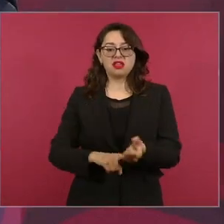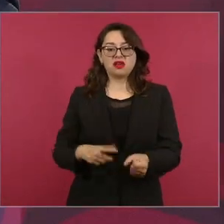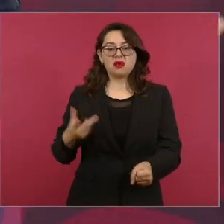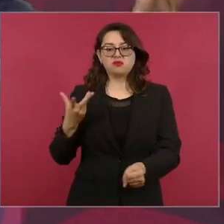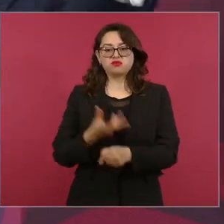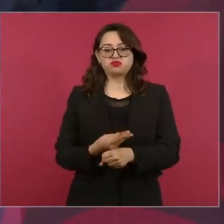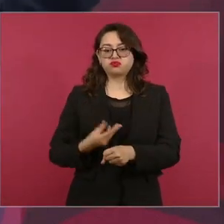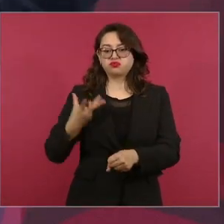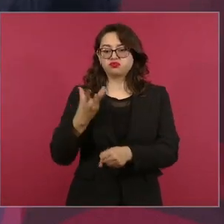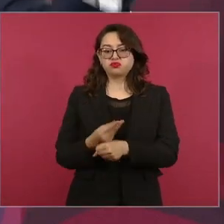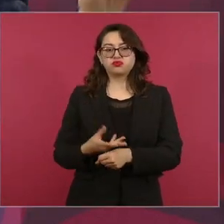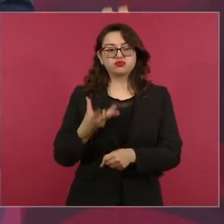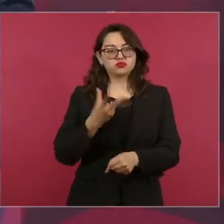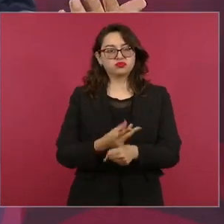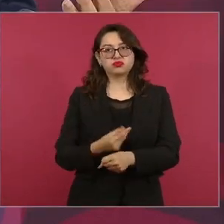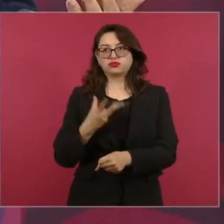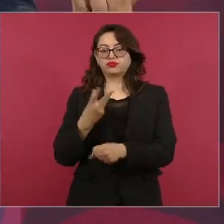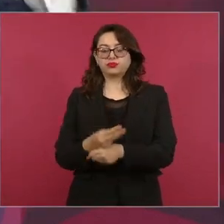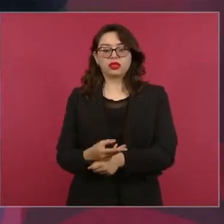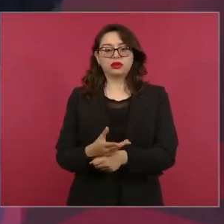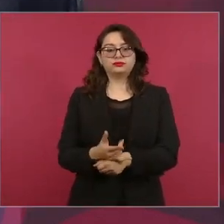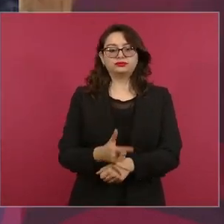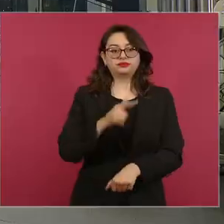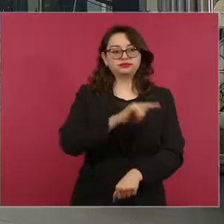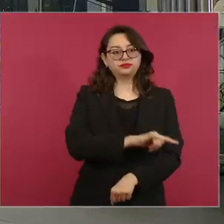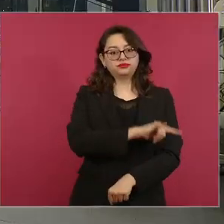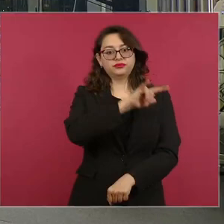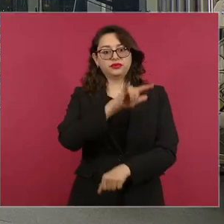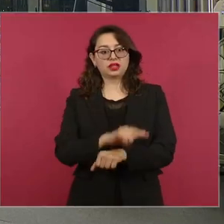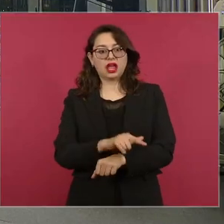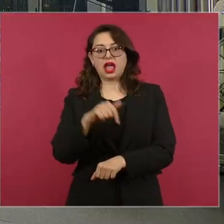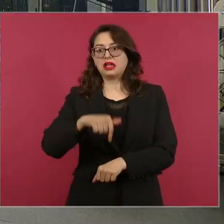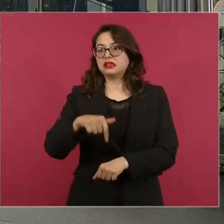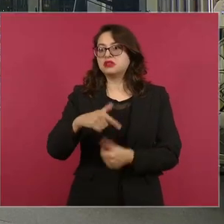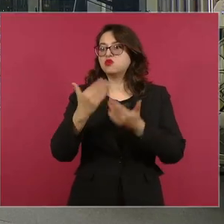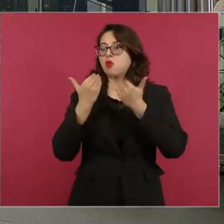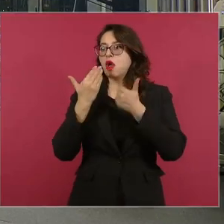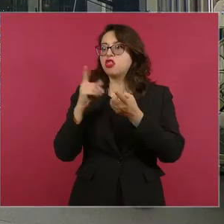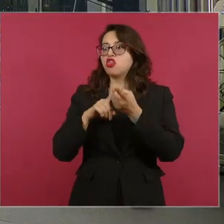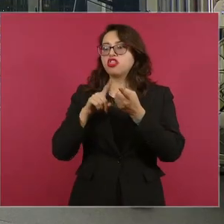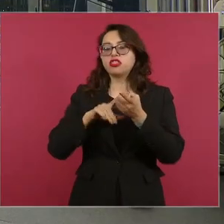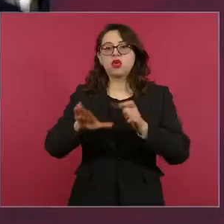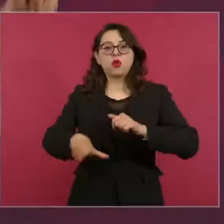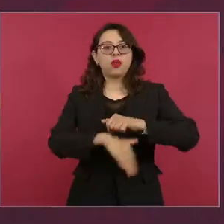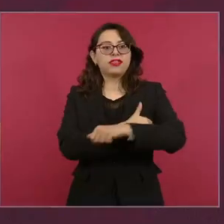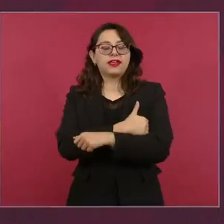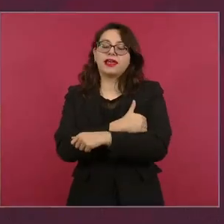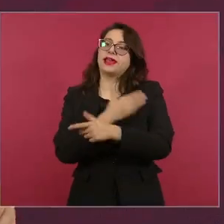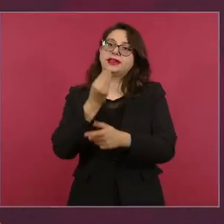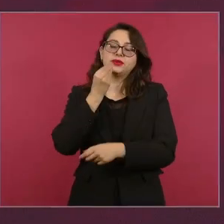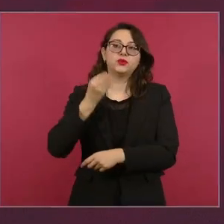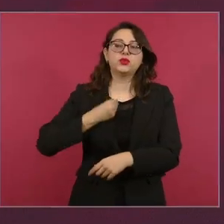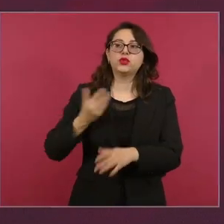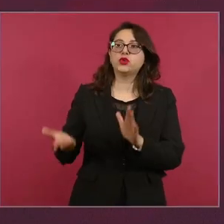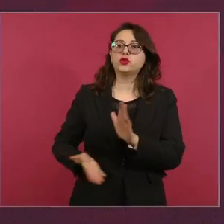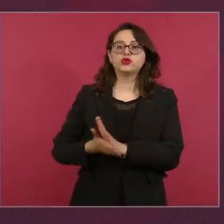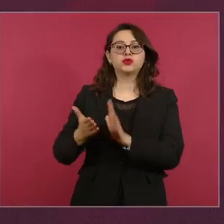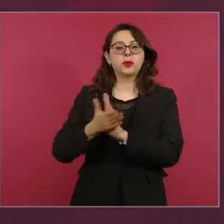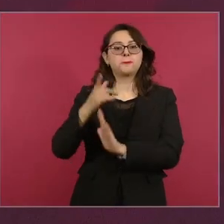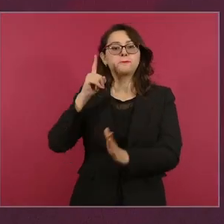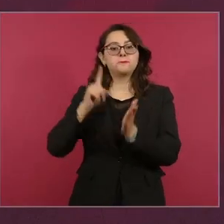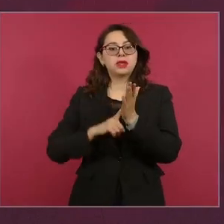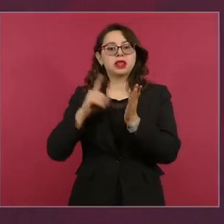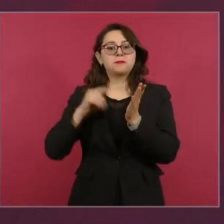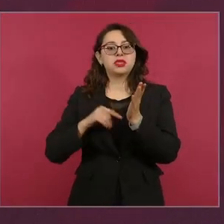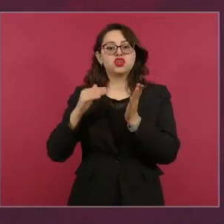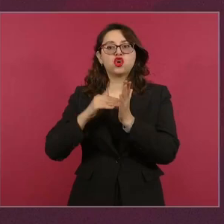hangar para guardarlo, que había costado 1,000 millones de pesos, solo el hangar. ¿Lo sabía